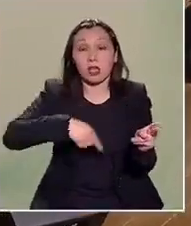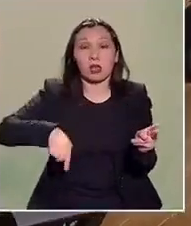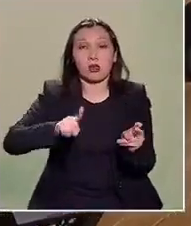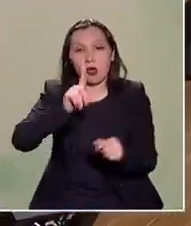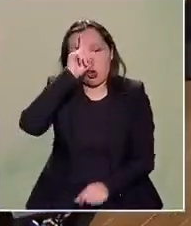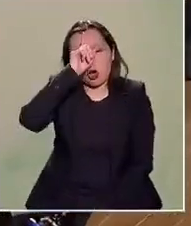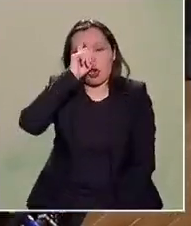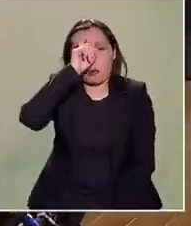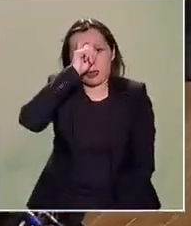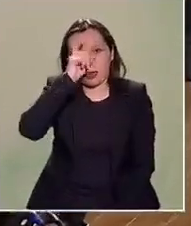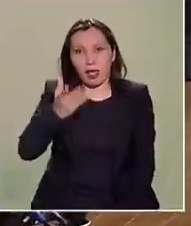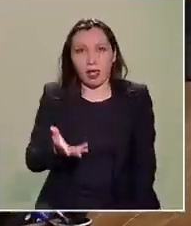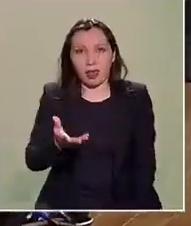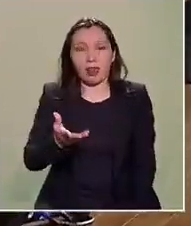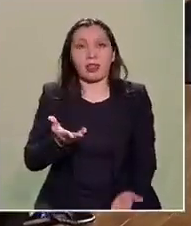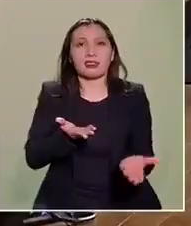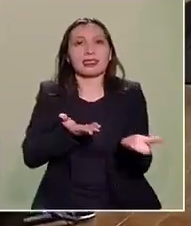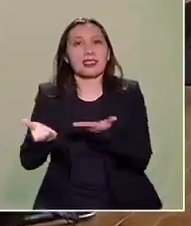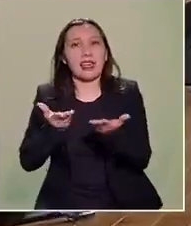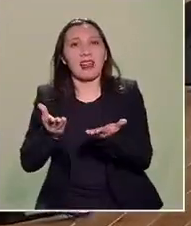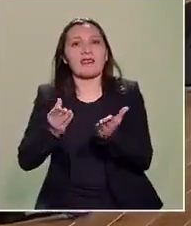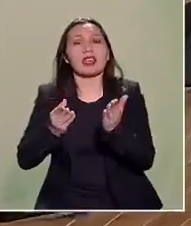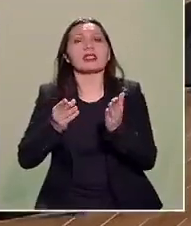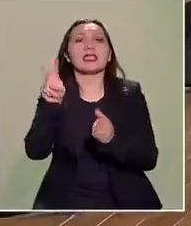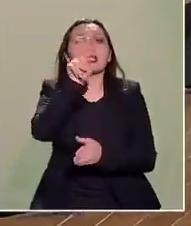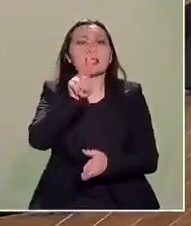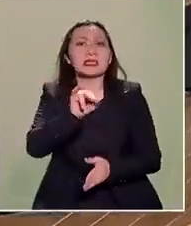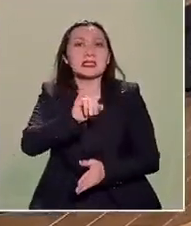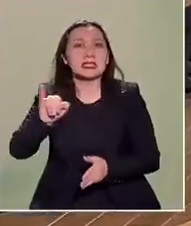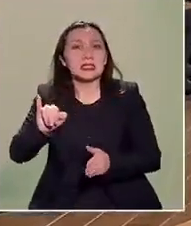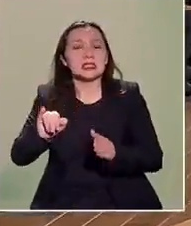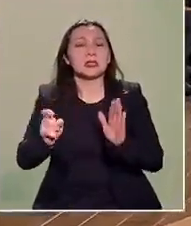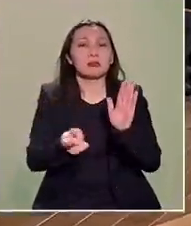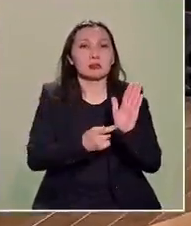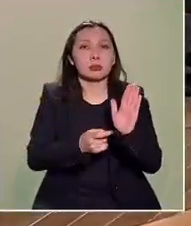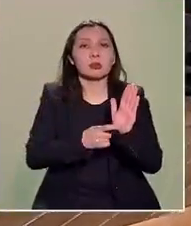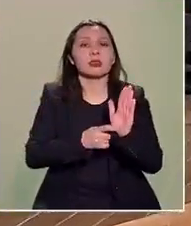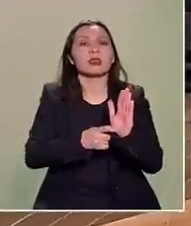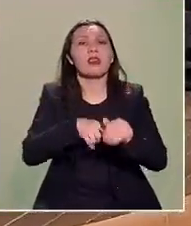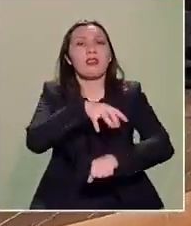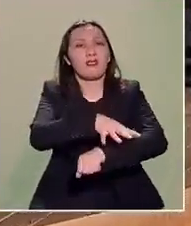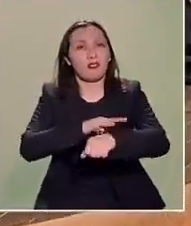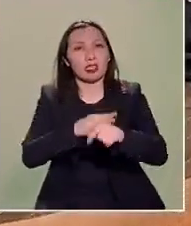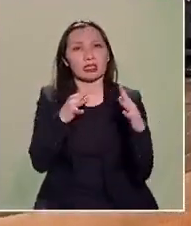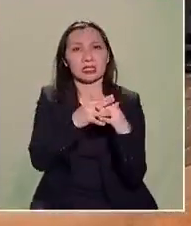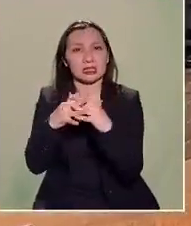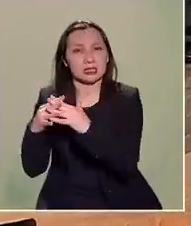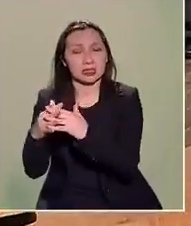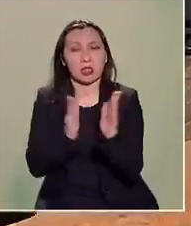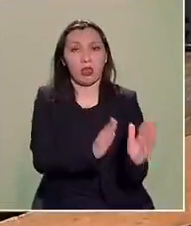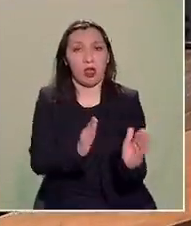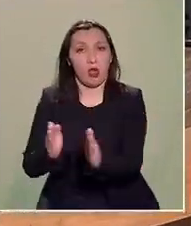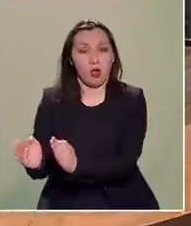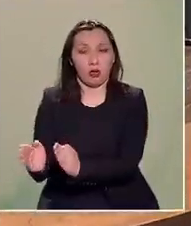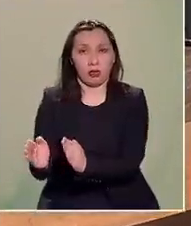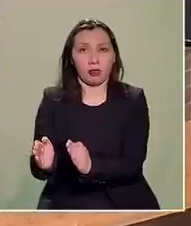hospitales servicios de impuestos internos fuerzas armadas y de orden